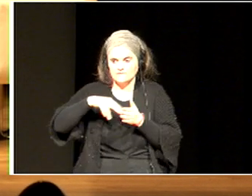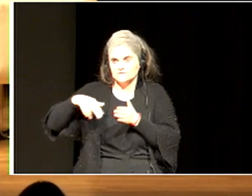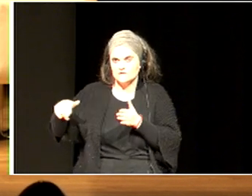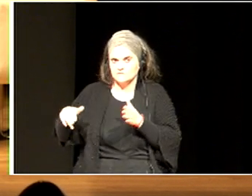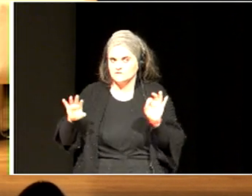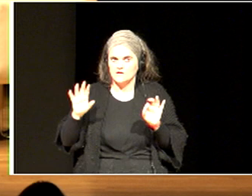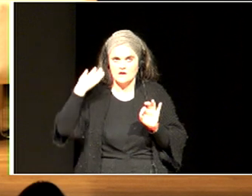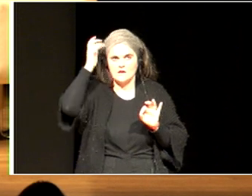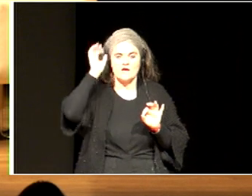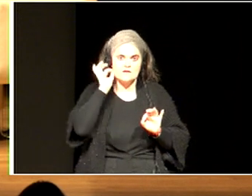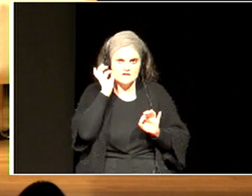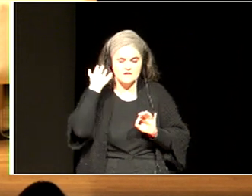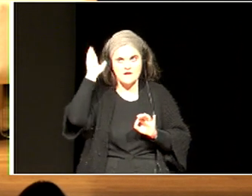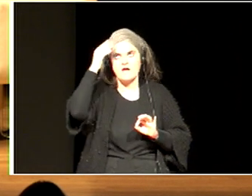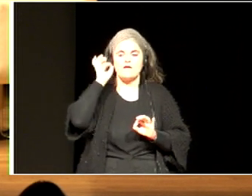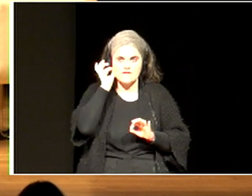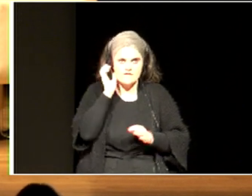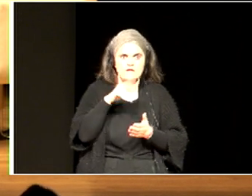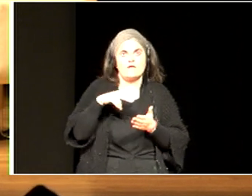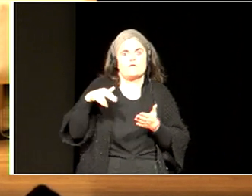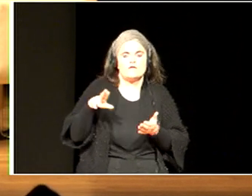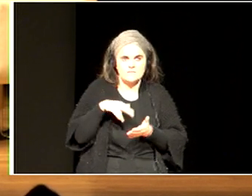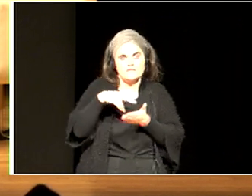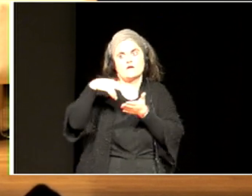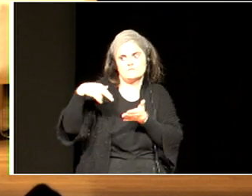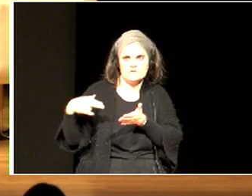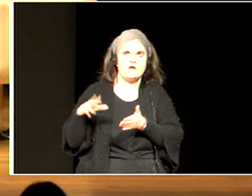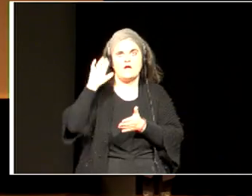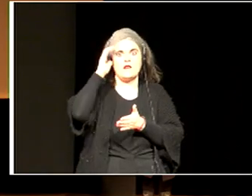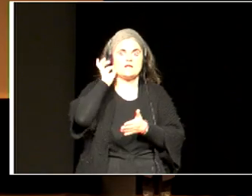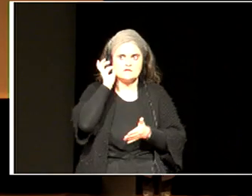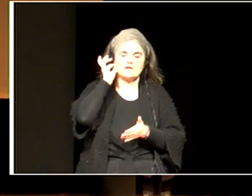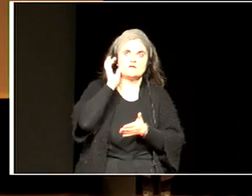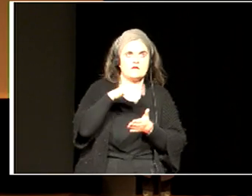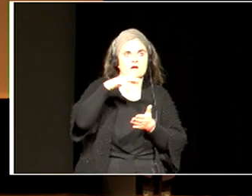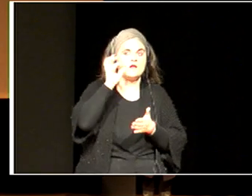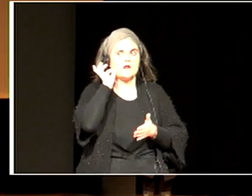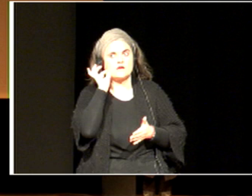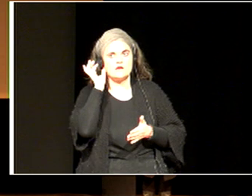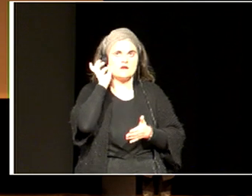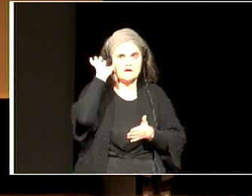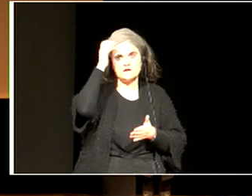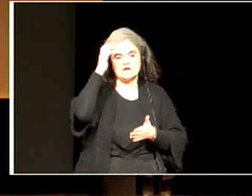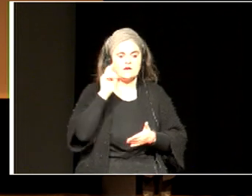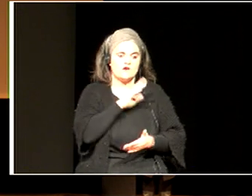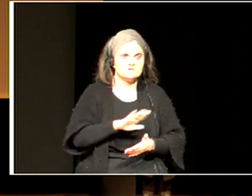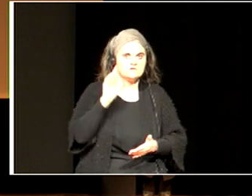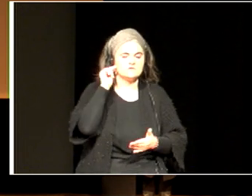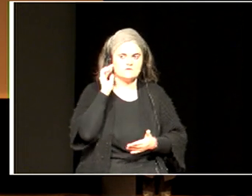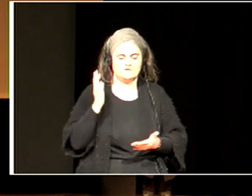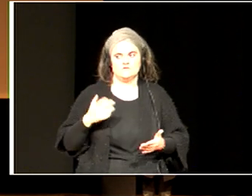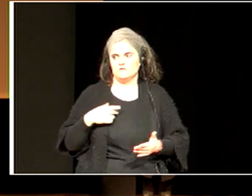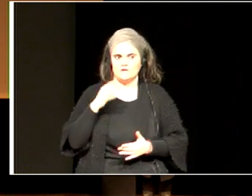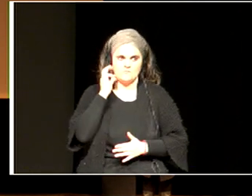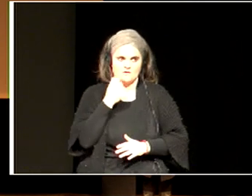ya está y venga cuadros de isabel de evaluadas y vida isabel de valois para arriba los niños para chávez y palmas para abajo hasta que la mujer dijo